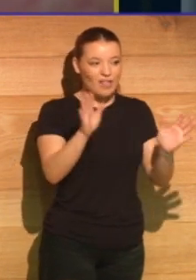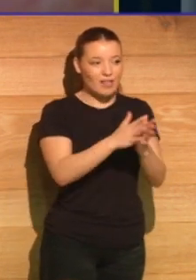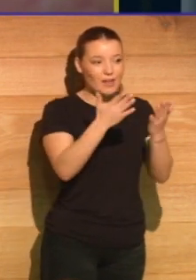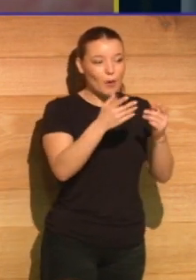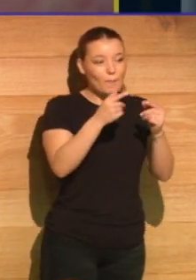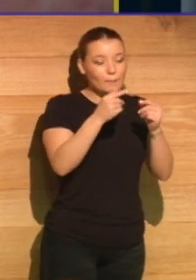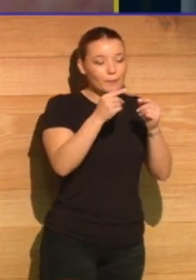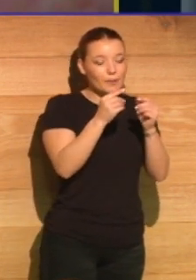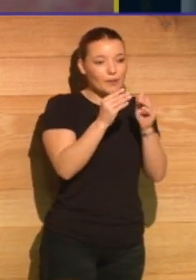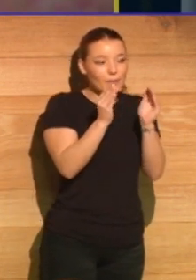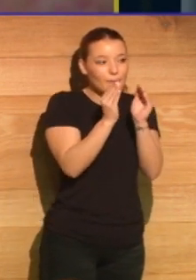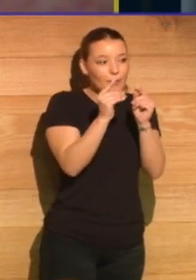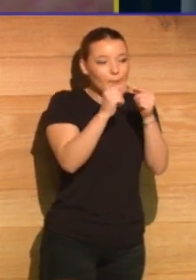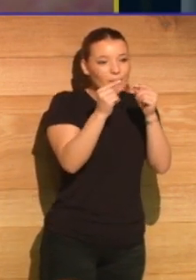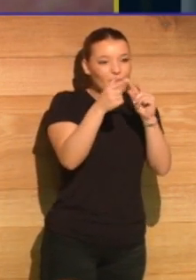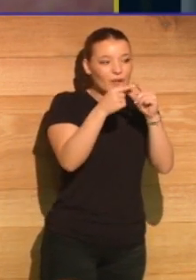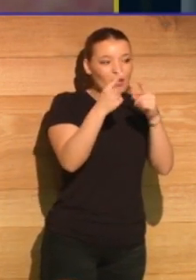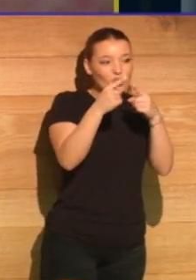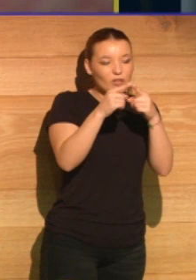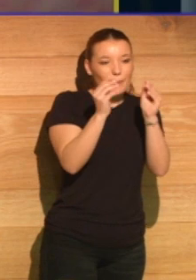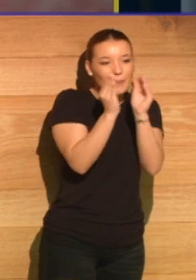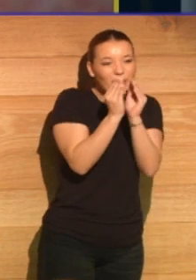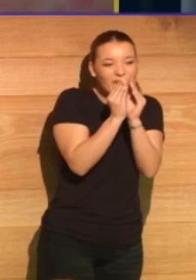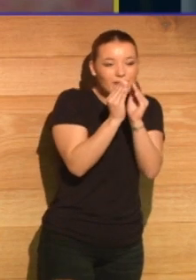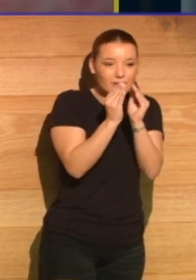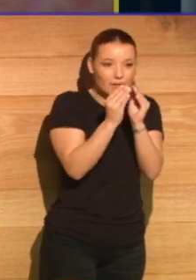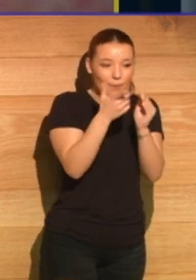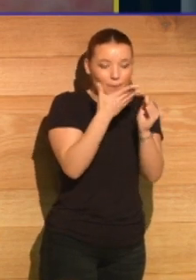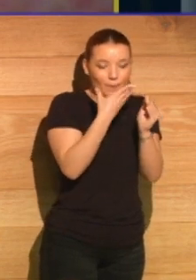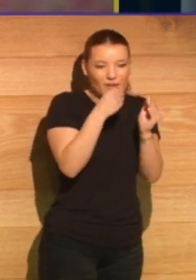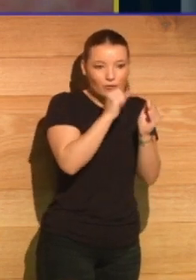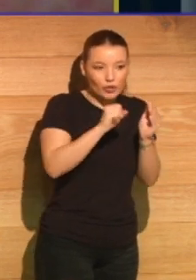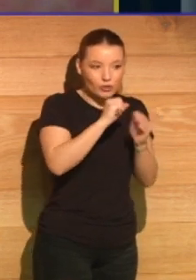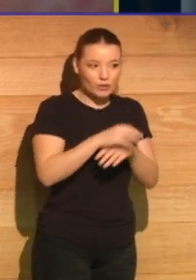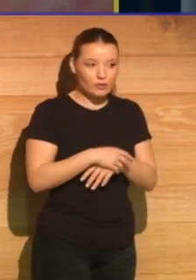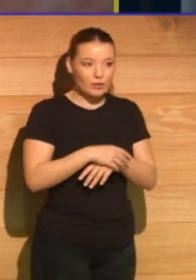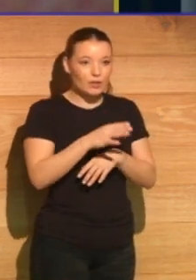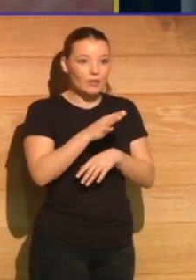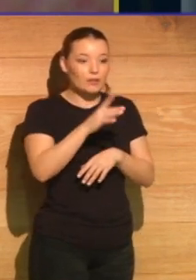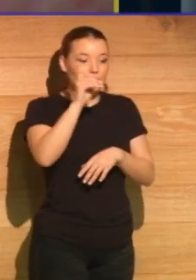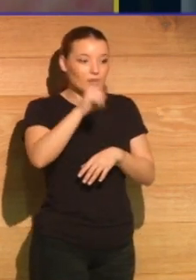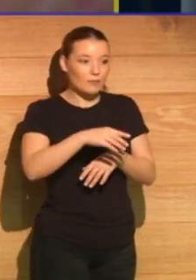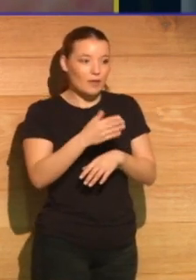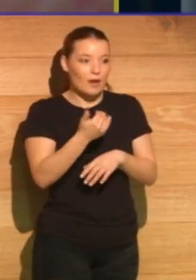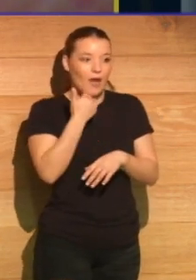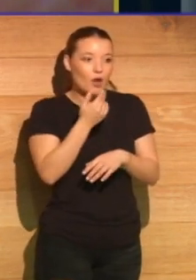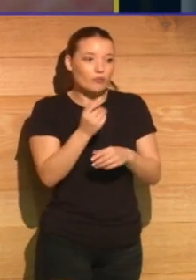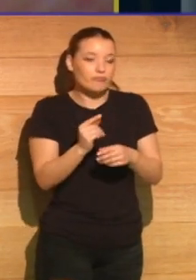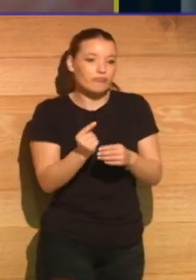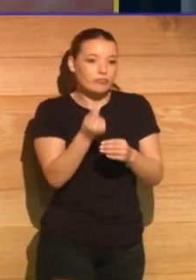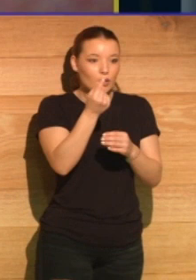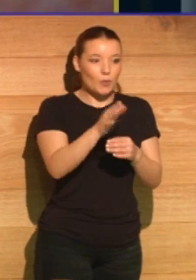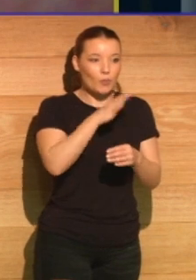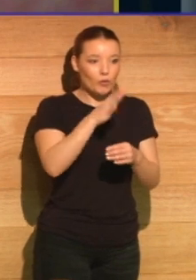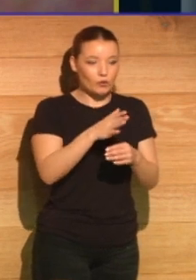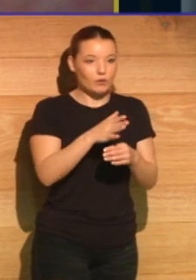preciosas, es también un libro para mí de semillas, ¿no? Porque siembra en nosotros, en